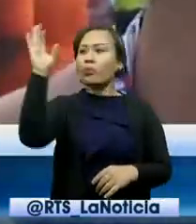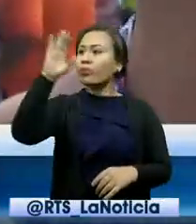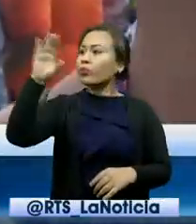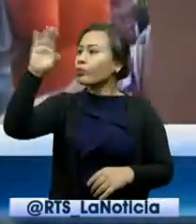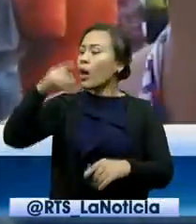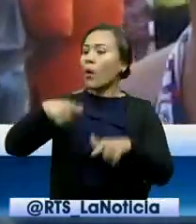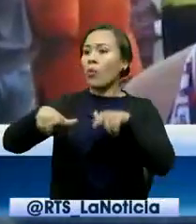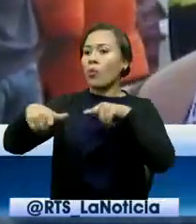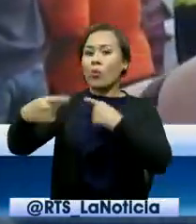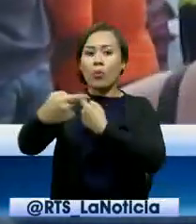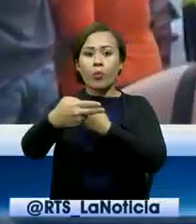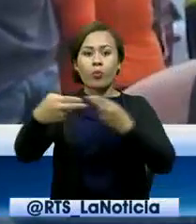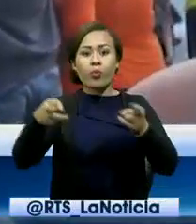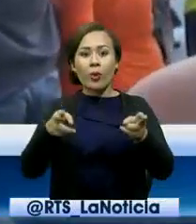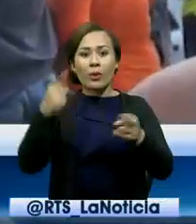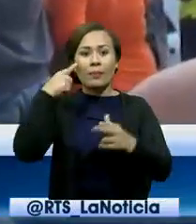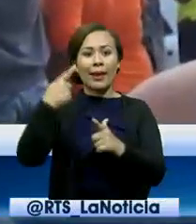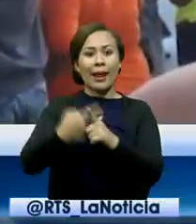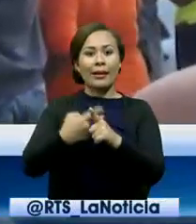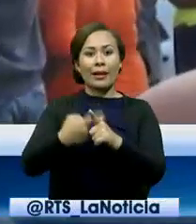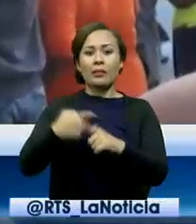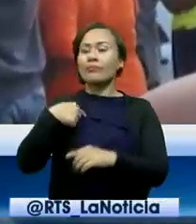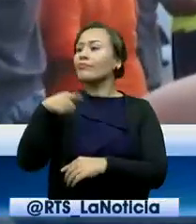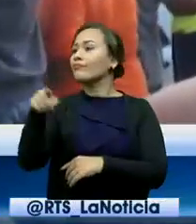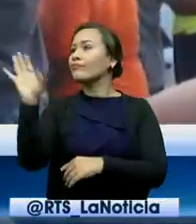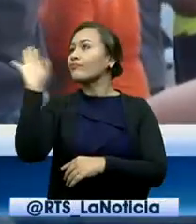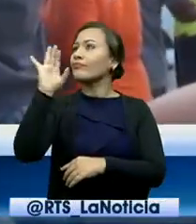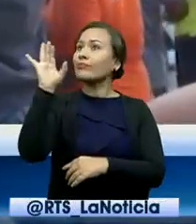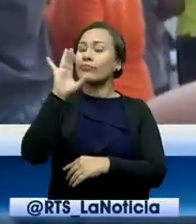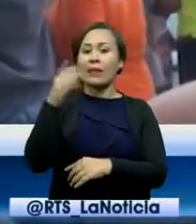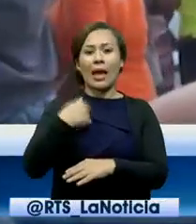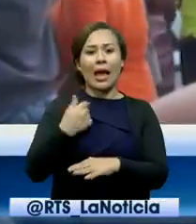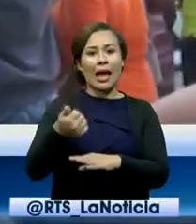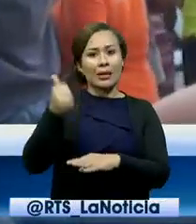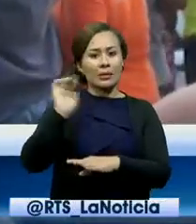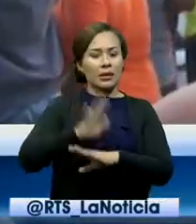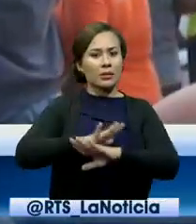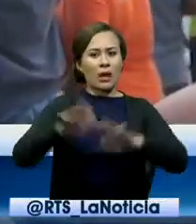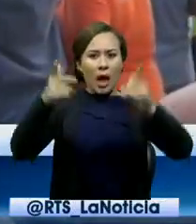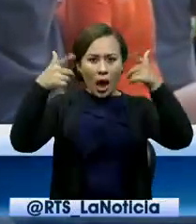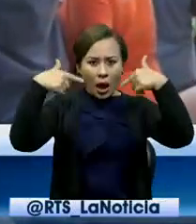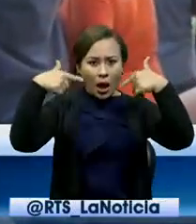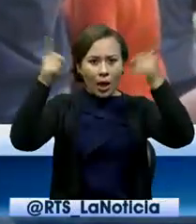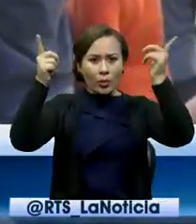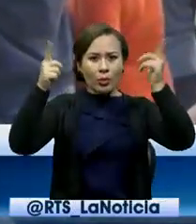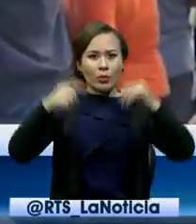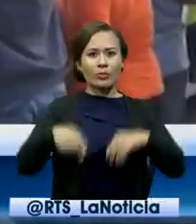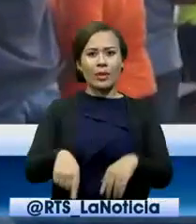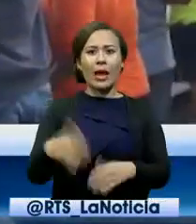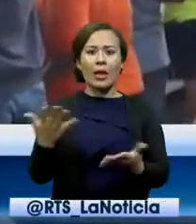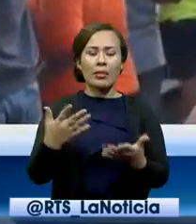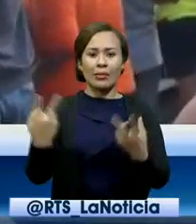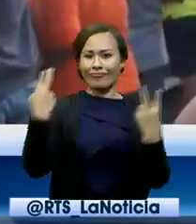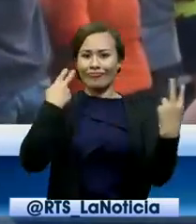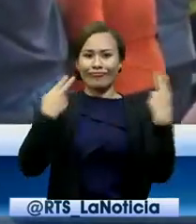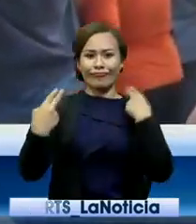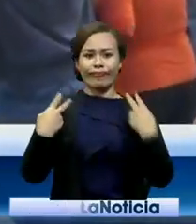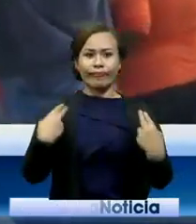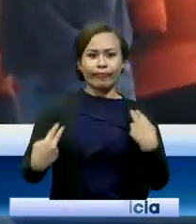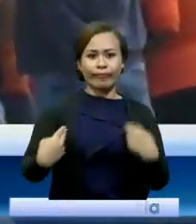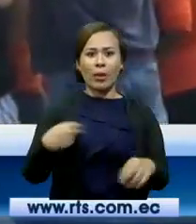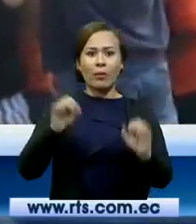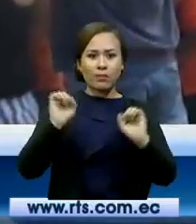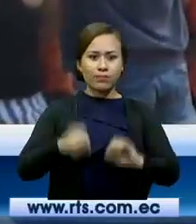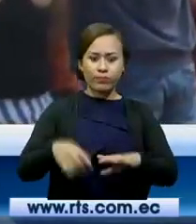la conama por acá incluso ayer sagrado para ya se iba a ser un gabinete para ella